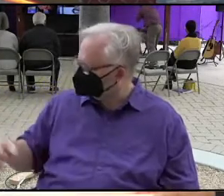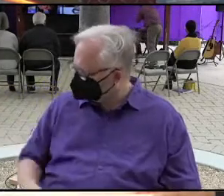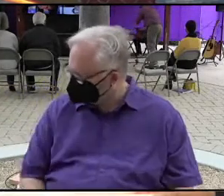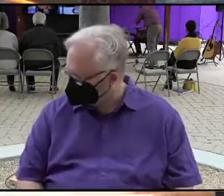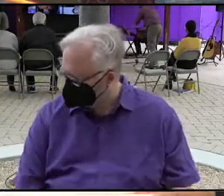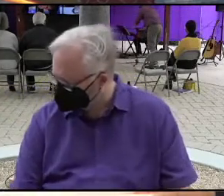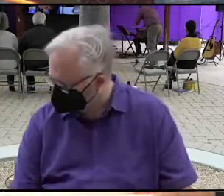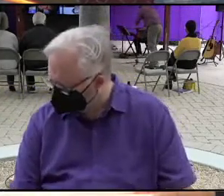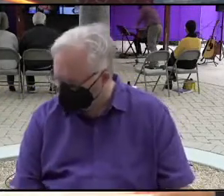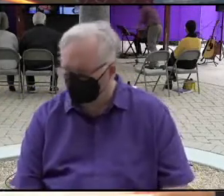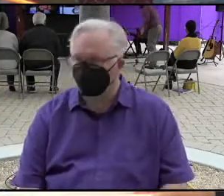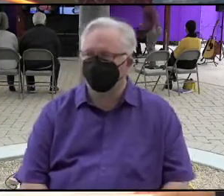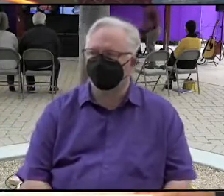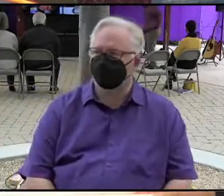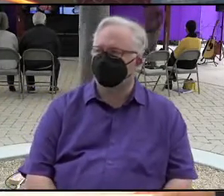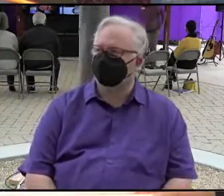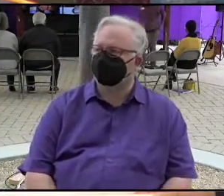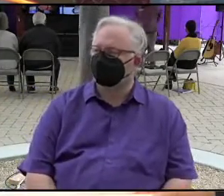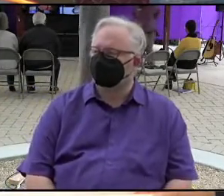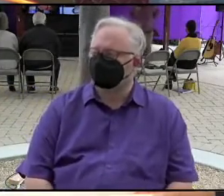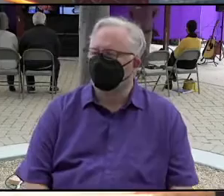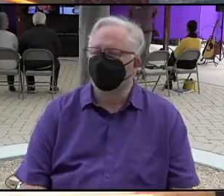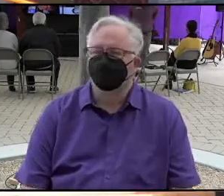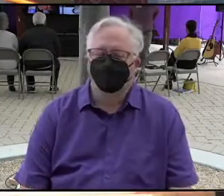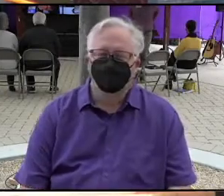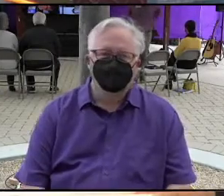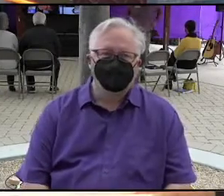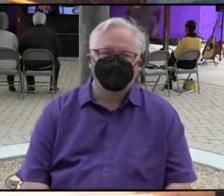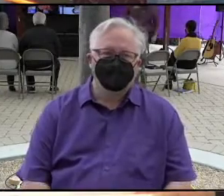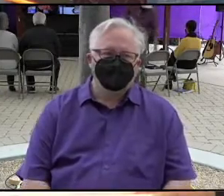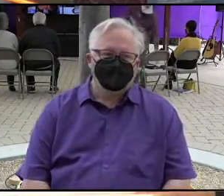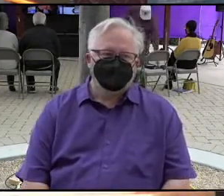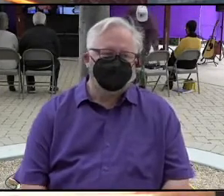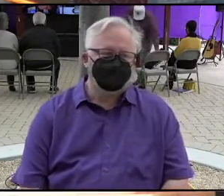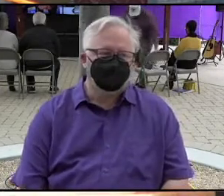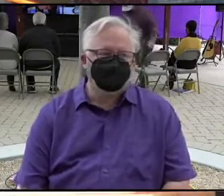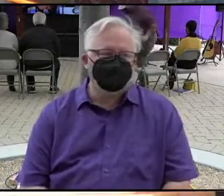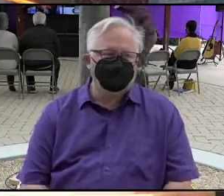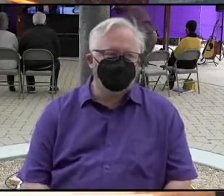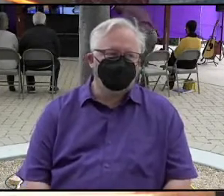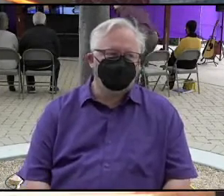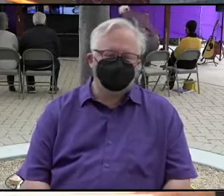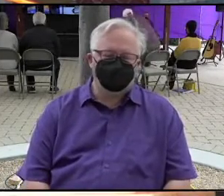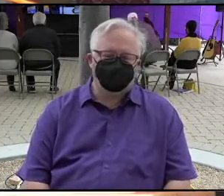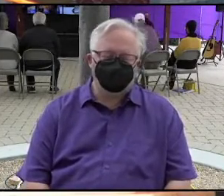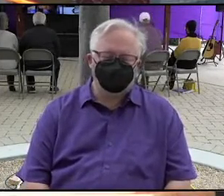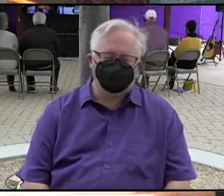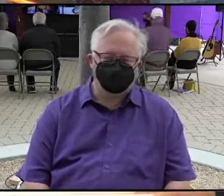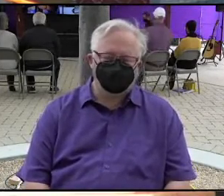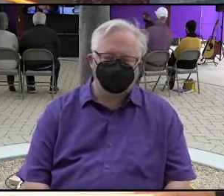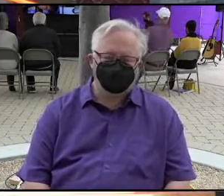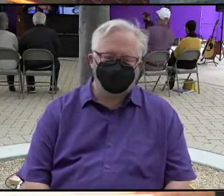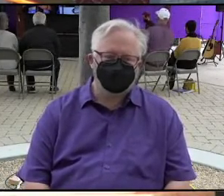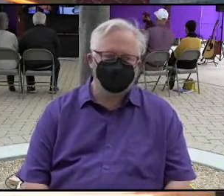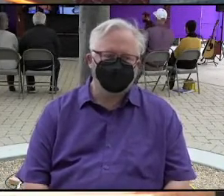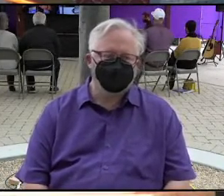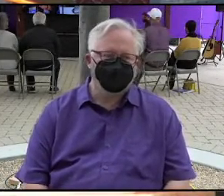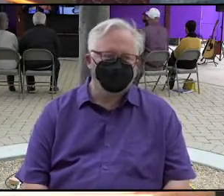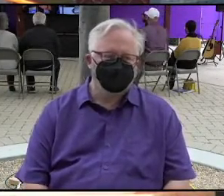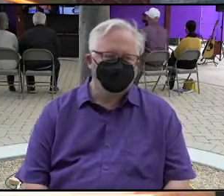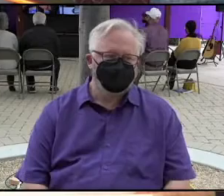con café por primera vez, aquí directamente después del servicio, aquí al lado de Bard Hall.